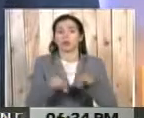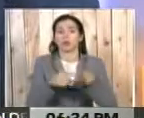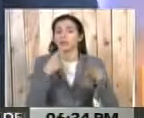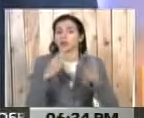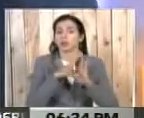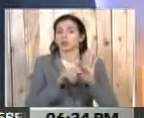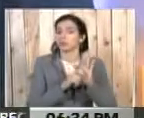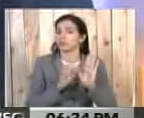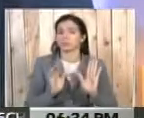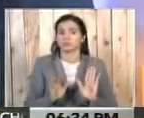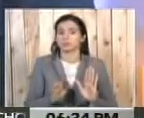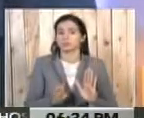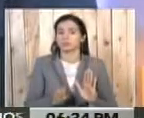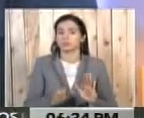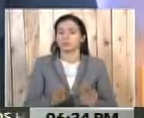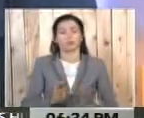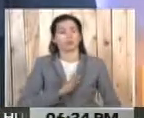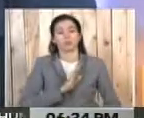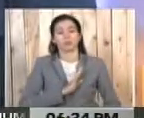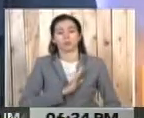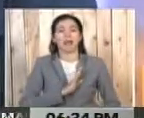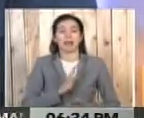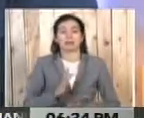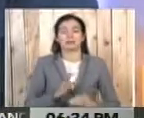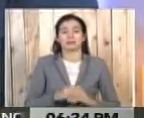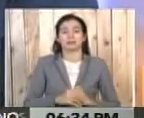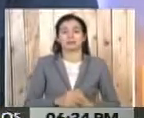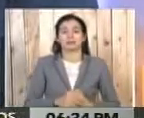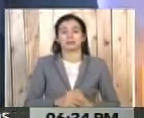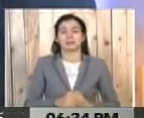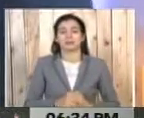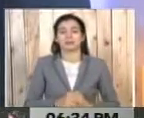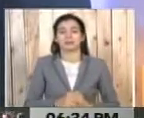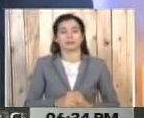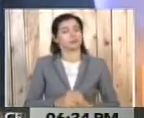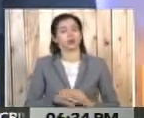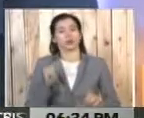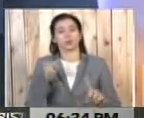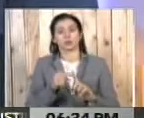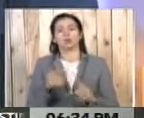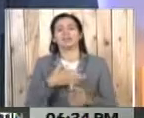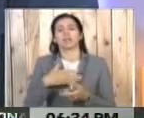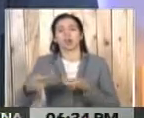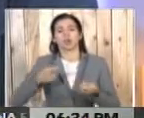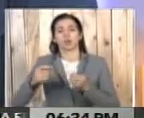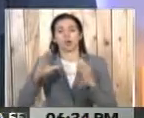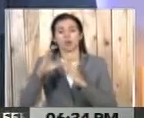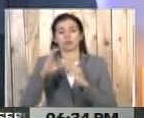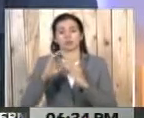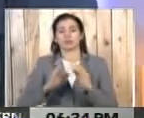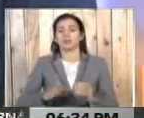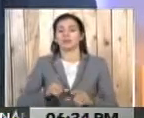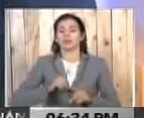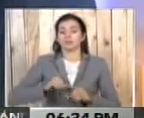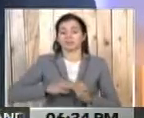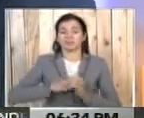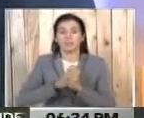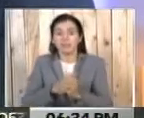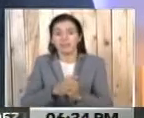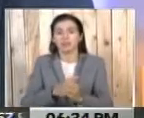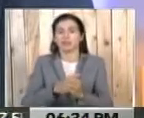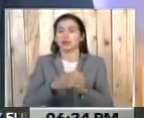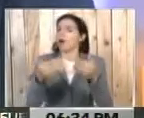como potestad exclusiva del Presidente de la República. ¿Con el objetivo? Con el objetivo de controlarlo desde ahí, dirigirlo desde ahí, abrir las puertas a